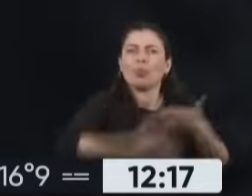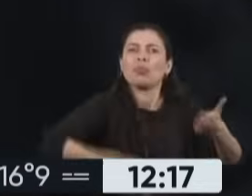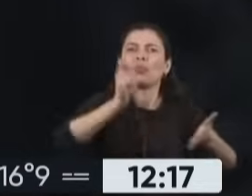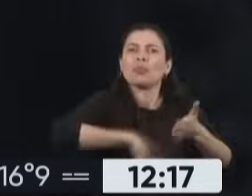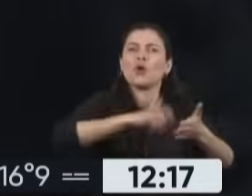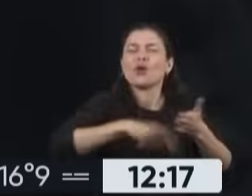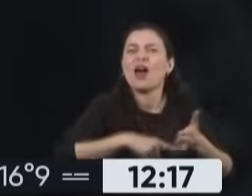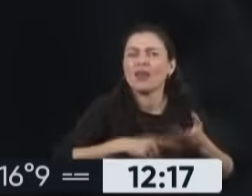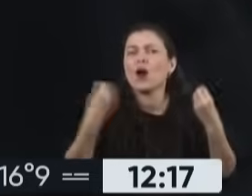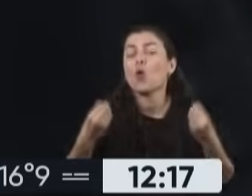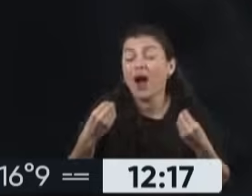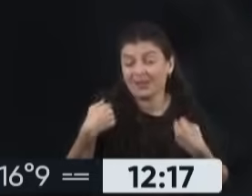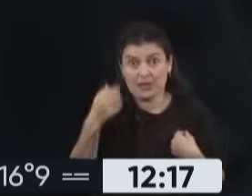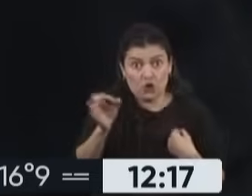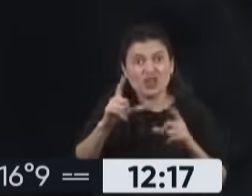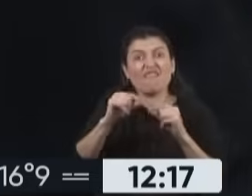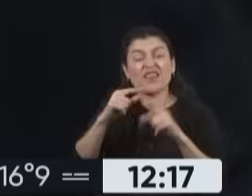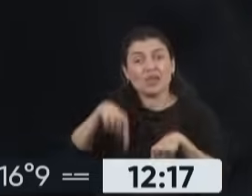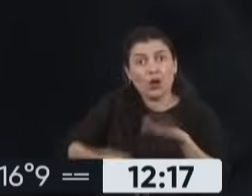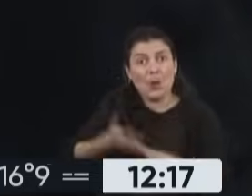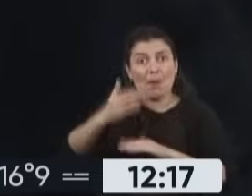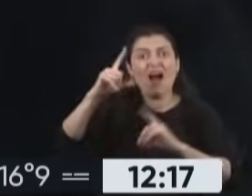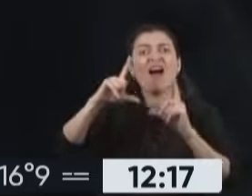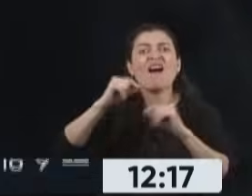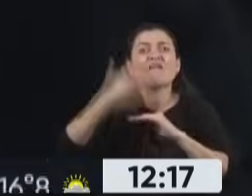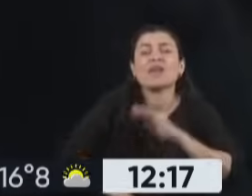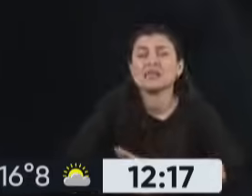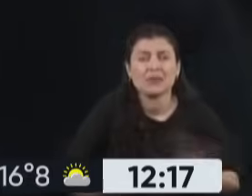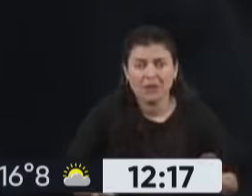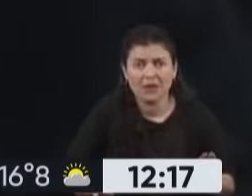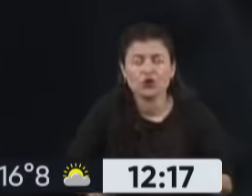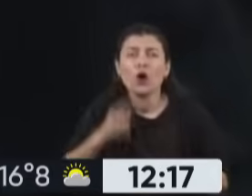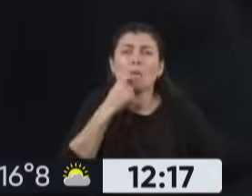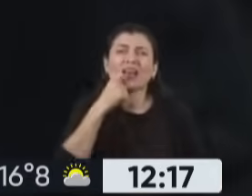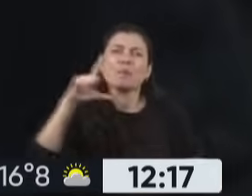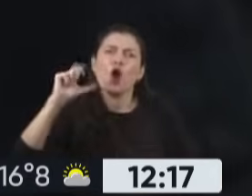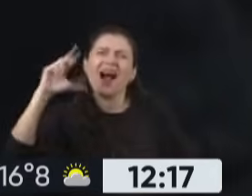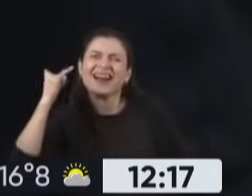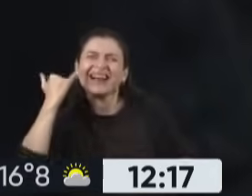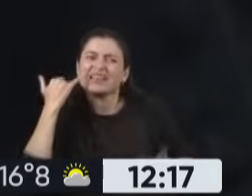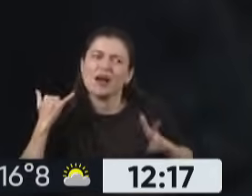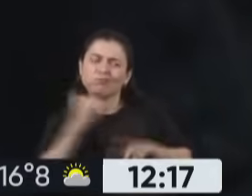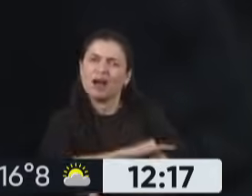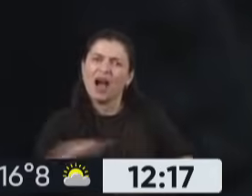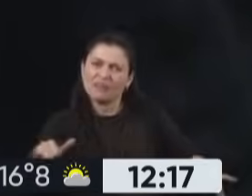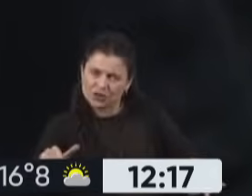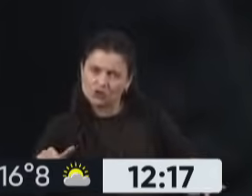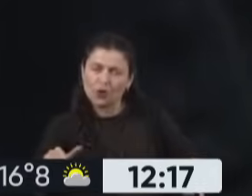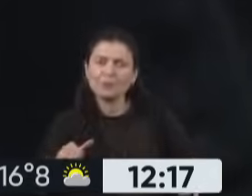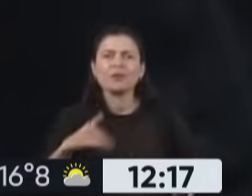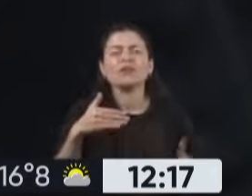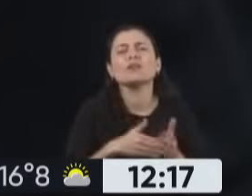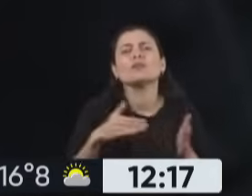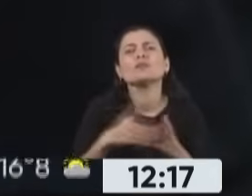ejercicio? Porque ahora hay un vencimiento y de hecho ARCA informó la cantidad de bienes que hay que registrar por tantos sueldos vitales